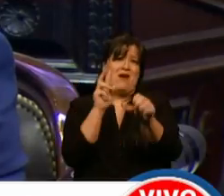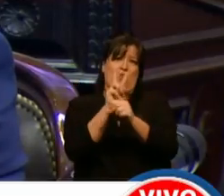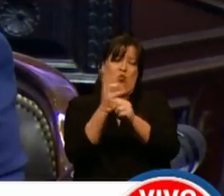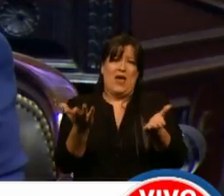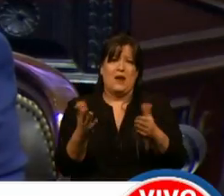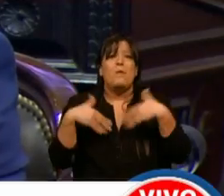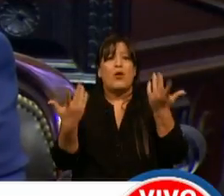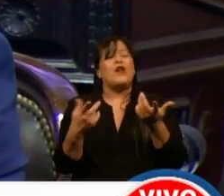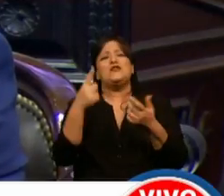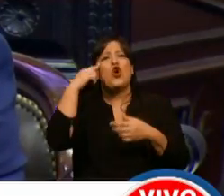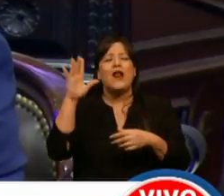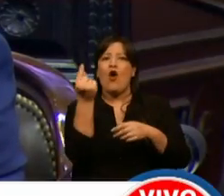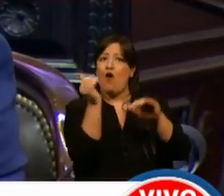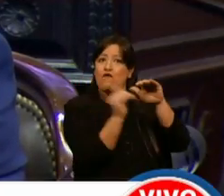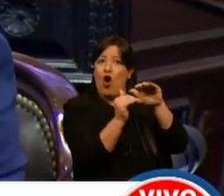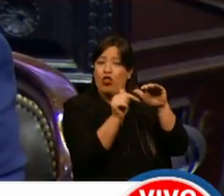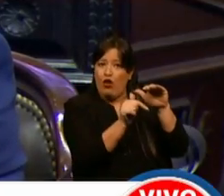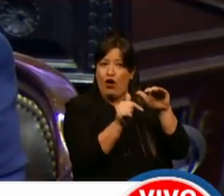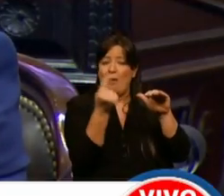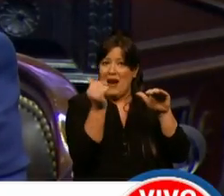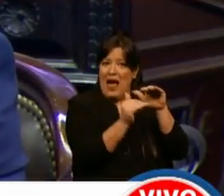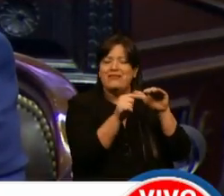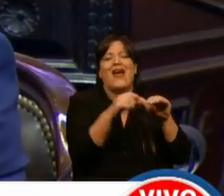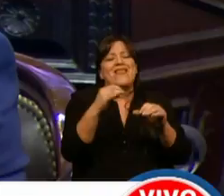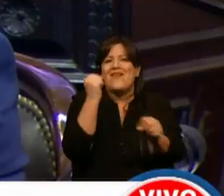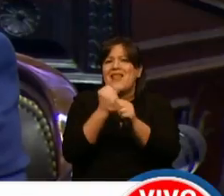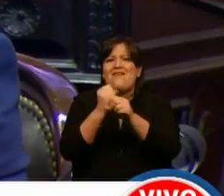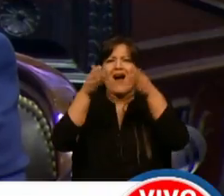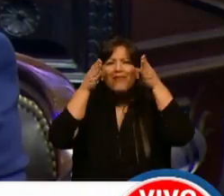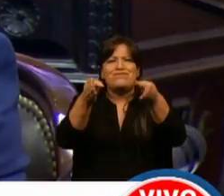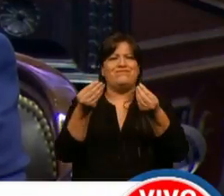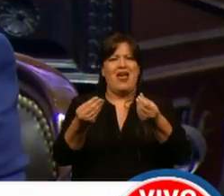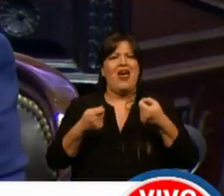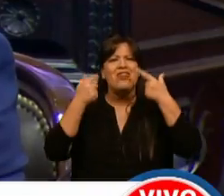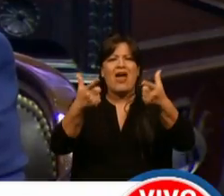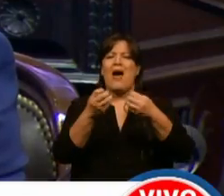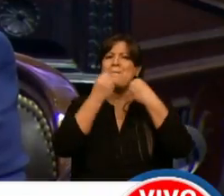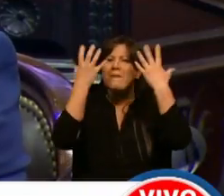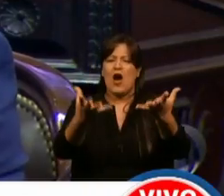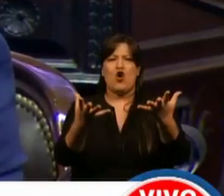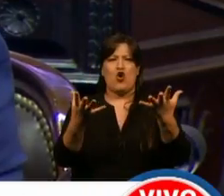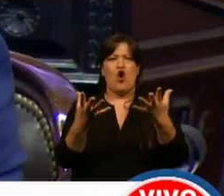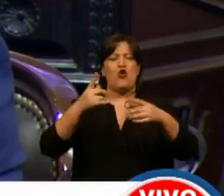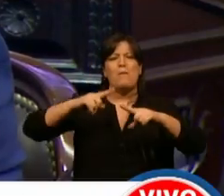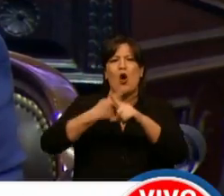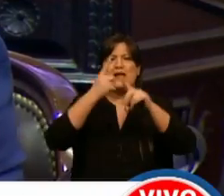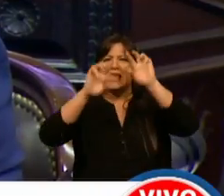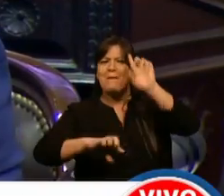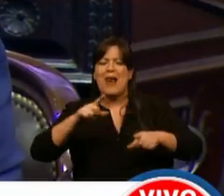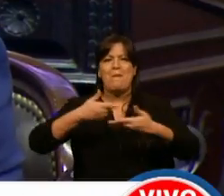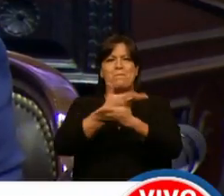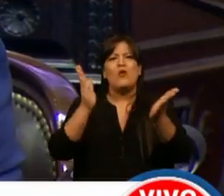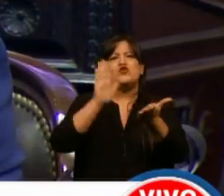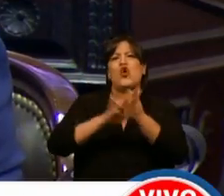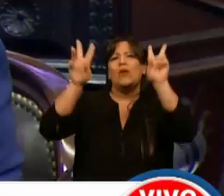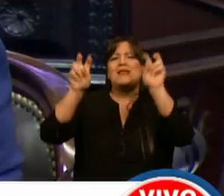que este fondo fiduciario lo que tiene que trabajar en generar mejores políticas públicas en materia lo que